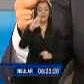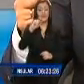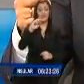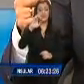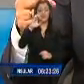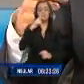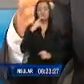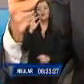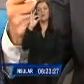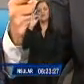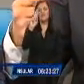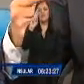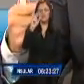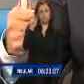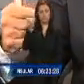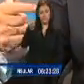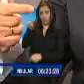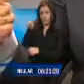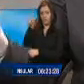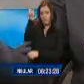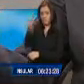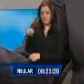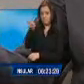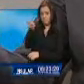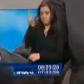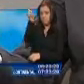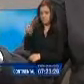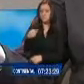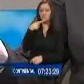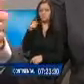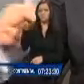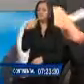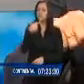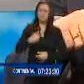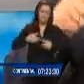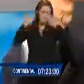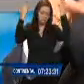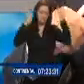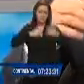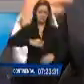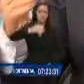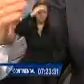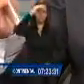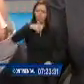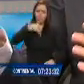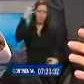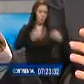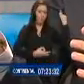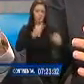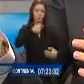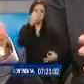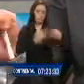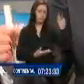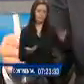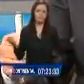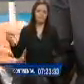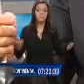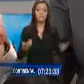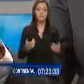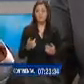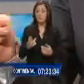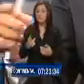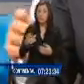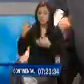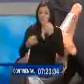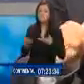Fausto Camacho ha indicado que va a iniciar acciones penales sobre este tema por las irregularidades presentadas. ¿Acciones penales